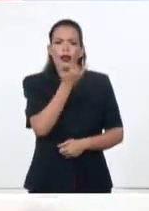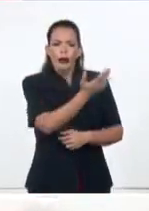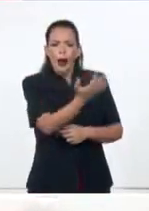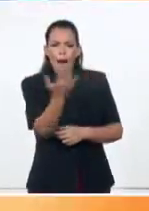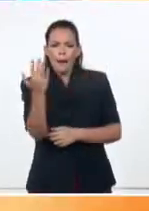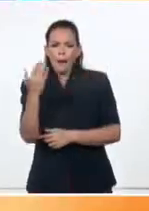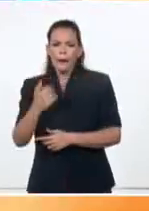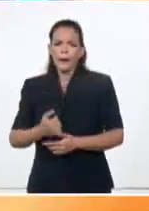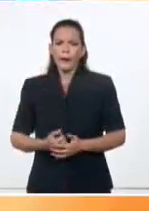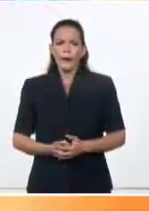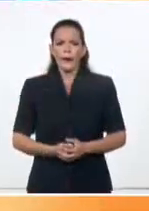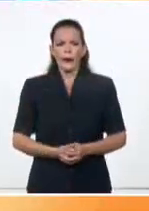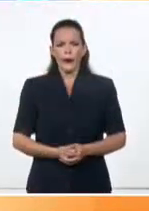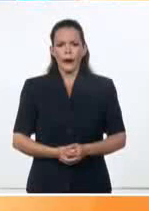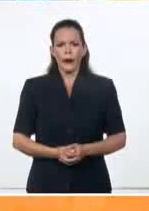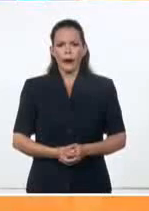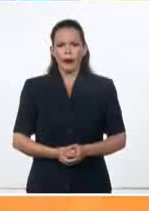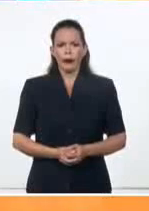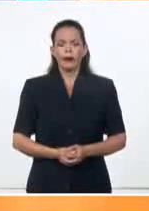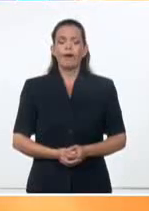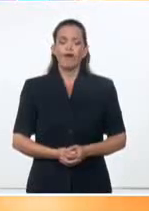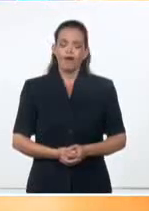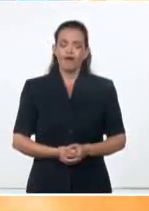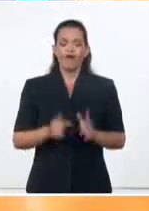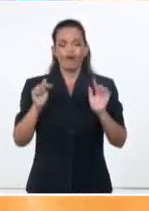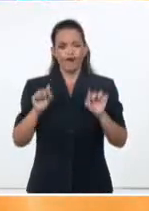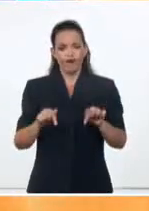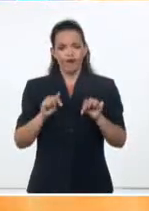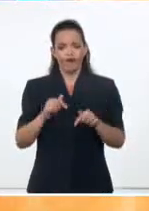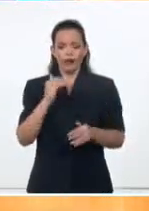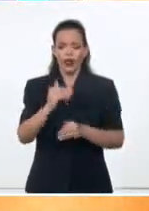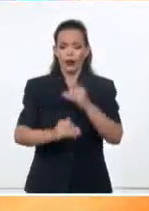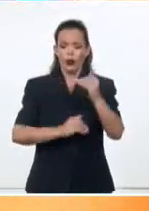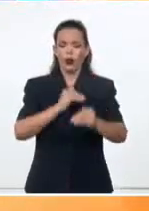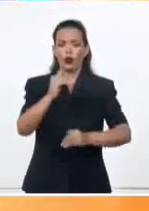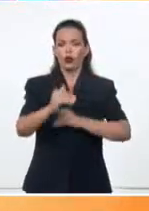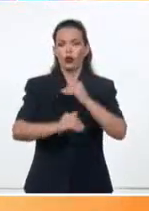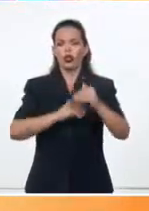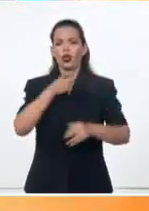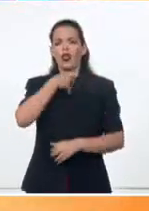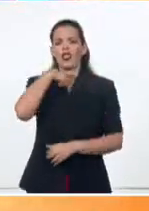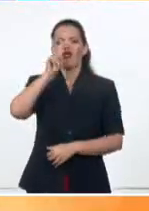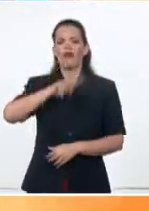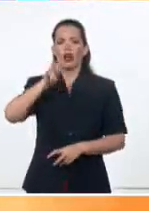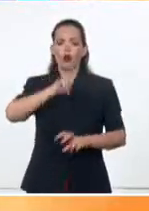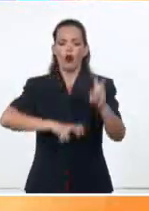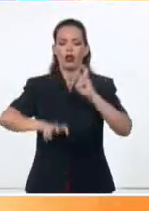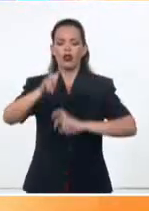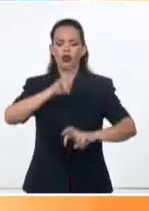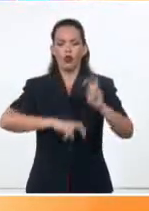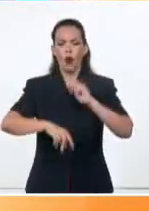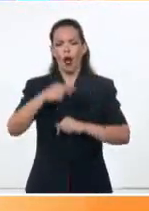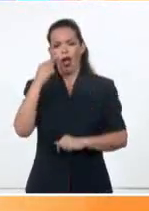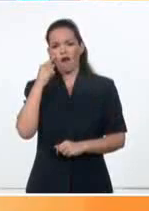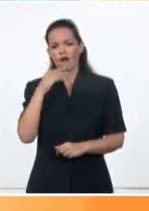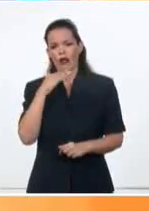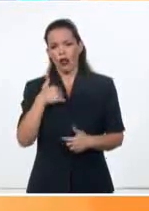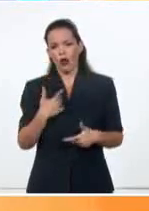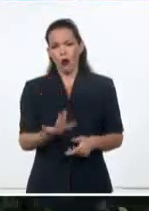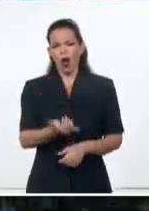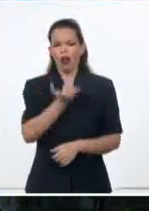Emilio? Aquí está en marcha el proceso de evaluación para conocer el impacto real sobre la flora y la fauna. Equipos